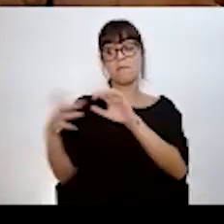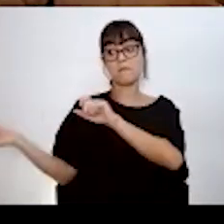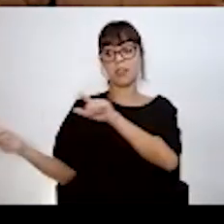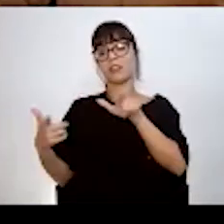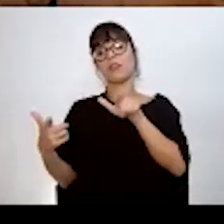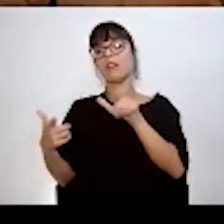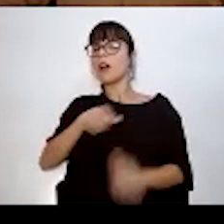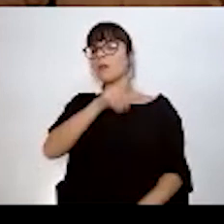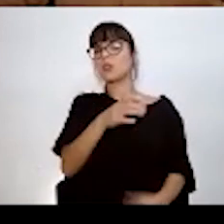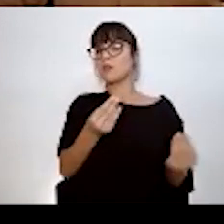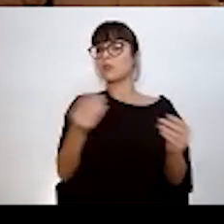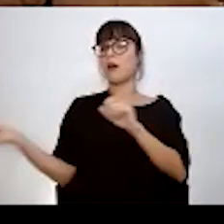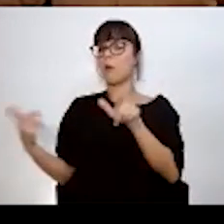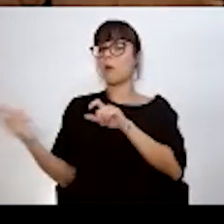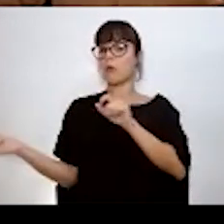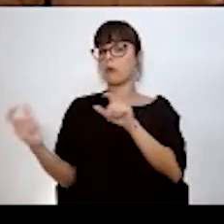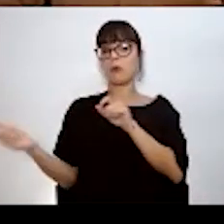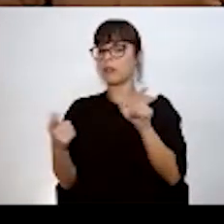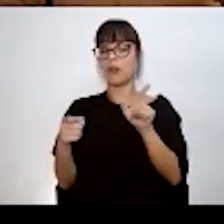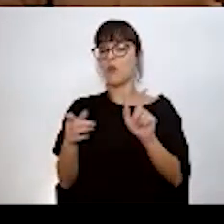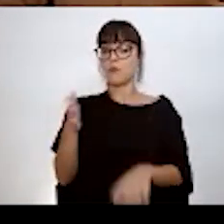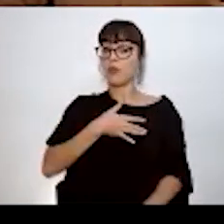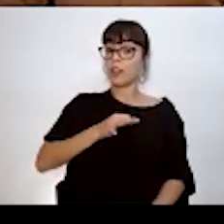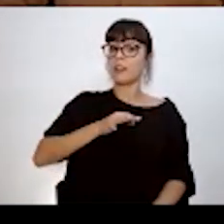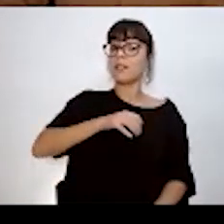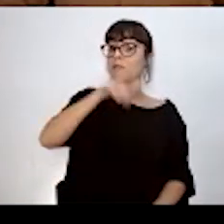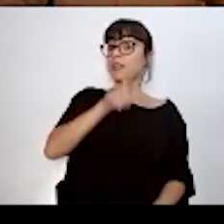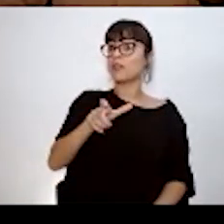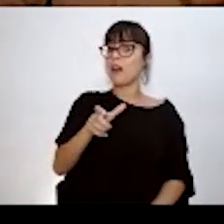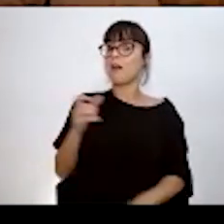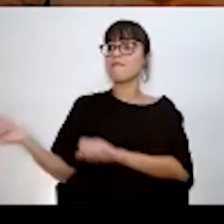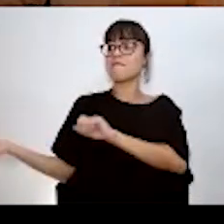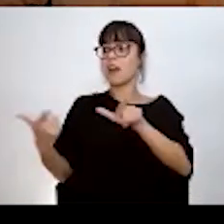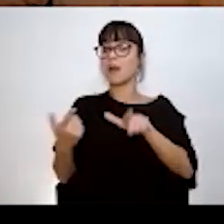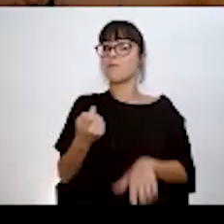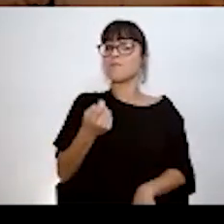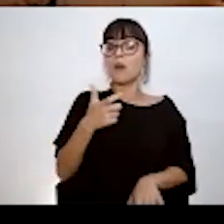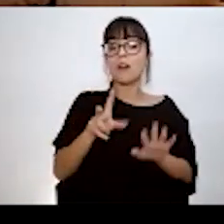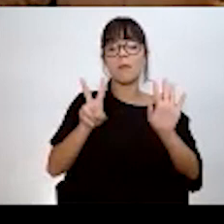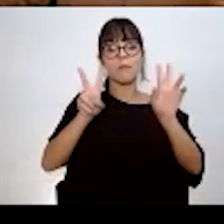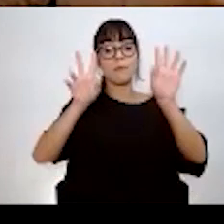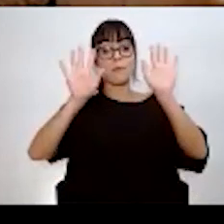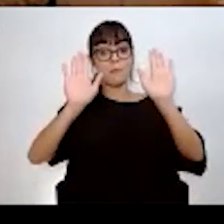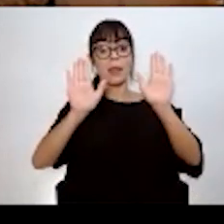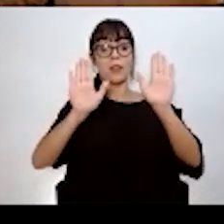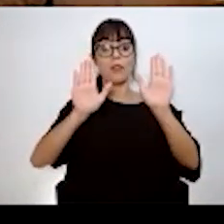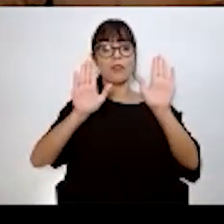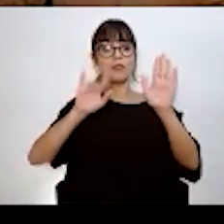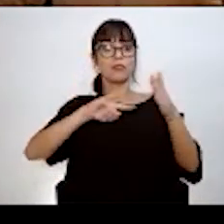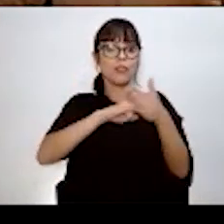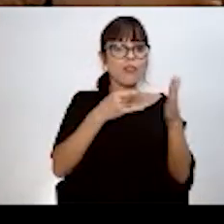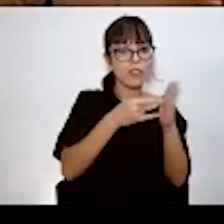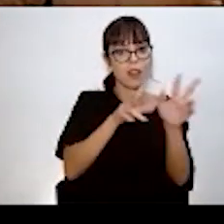llegando poca gente, pero con una serie de ideas, una serie de novedades tecnológicas o de productos o de recursos lo